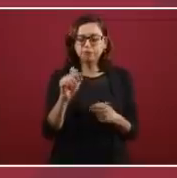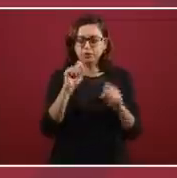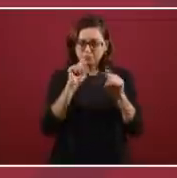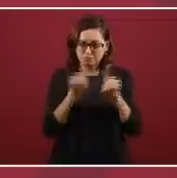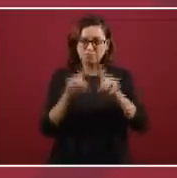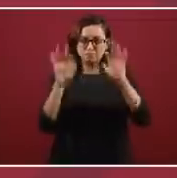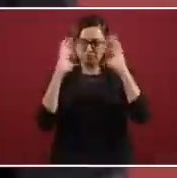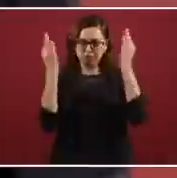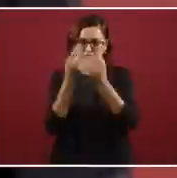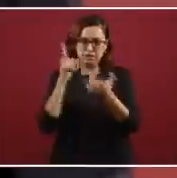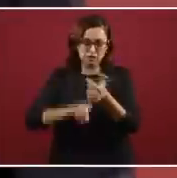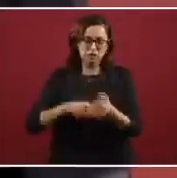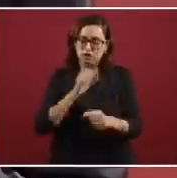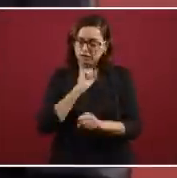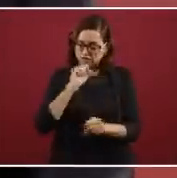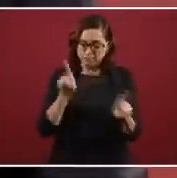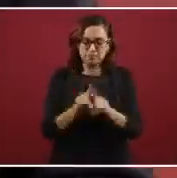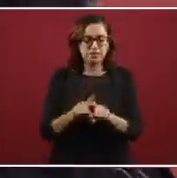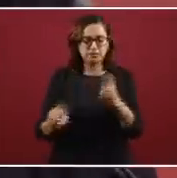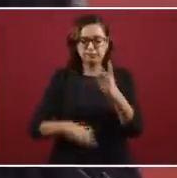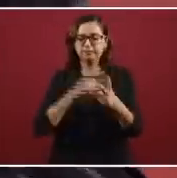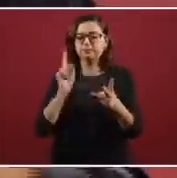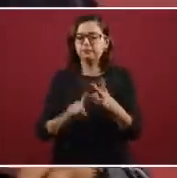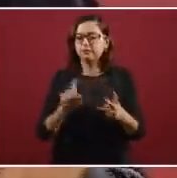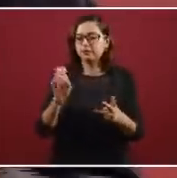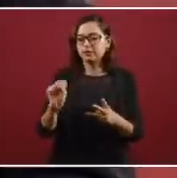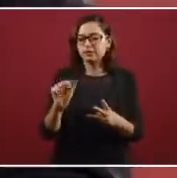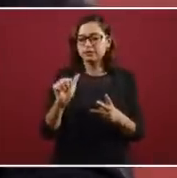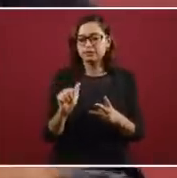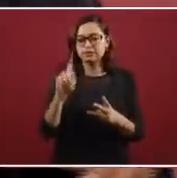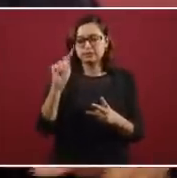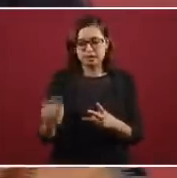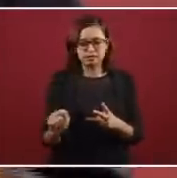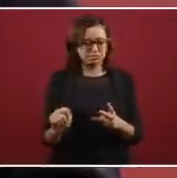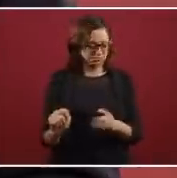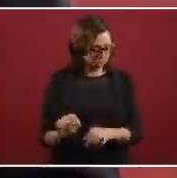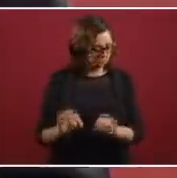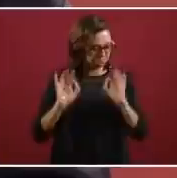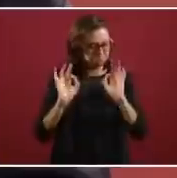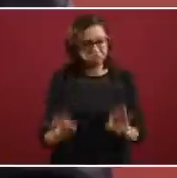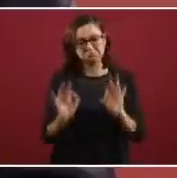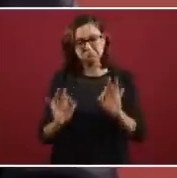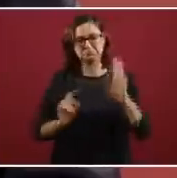ahí en aduanas. El SAT, sin duda.